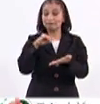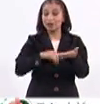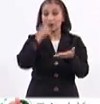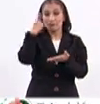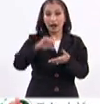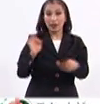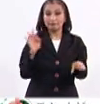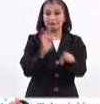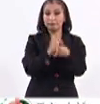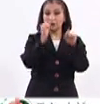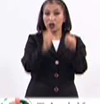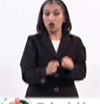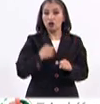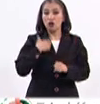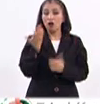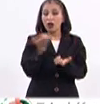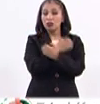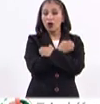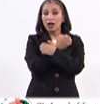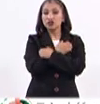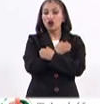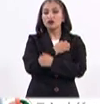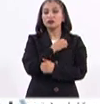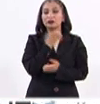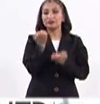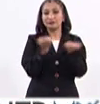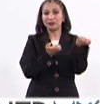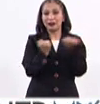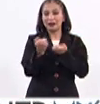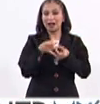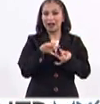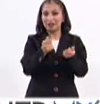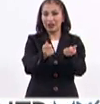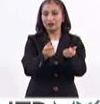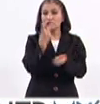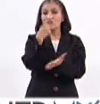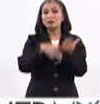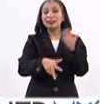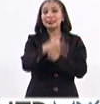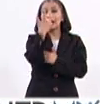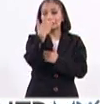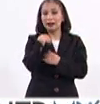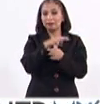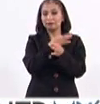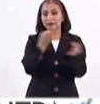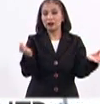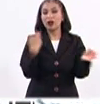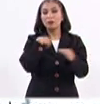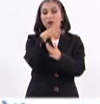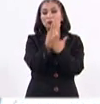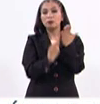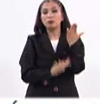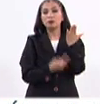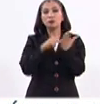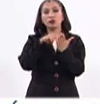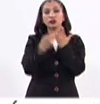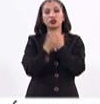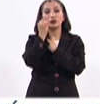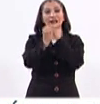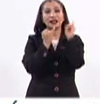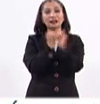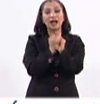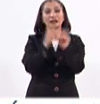el fin de garantizar la prestación de una educación física de calidad. En 2013 se lanzó el proyecto piloto